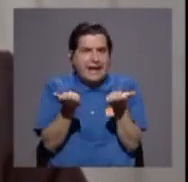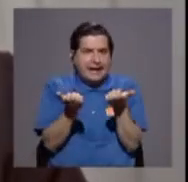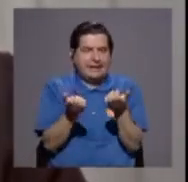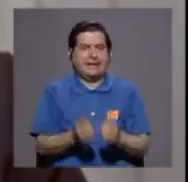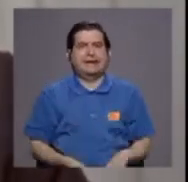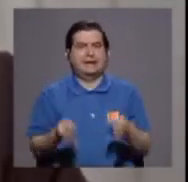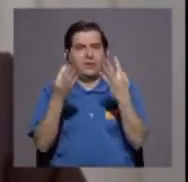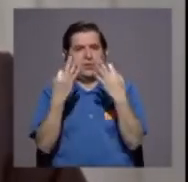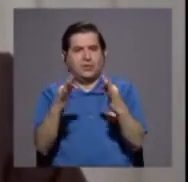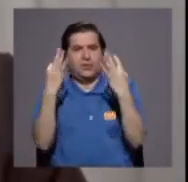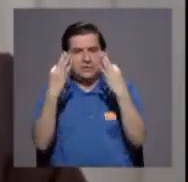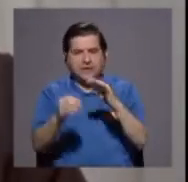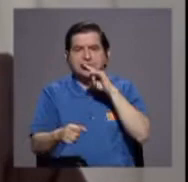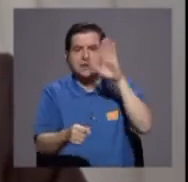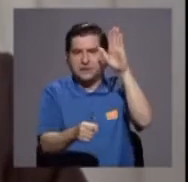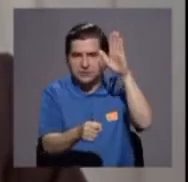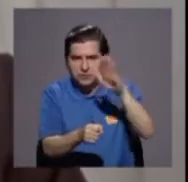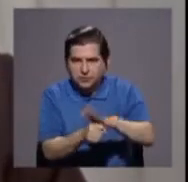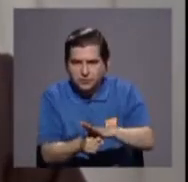buscó llevar a cabo